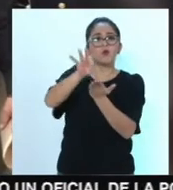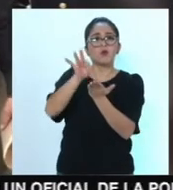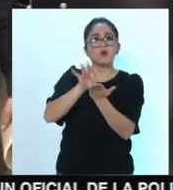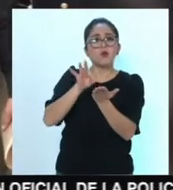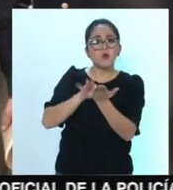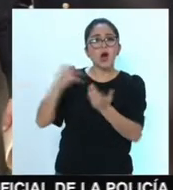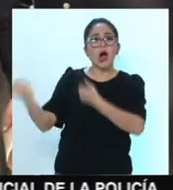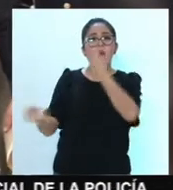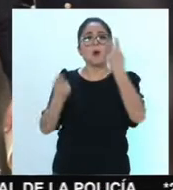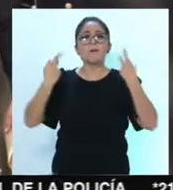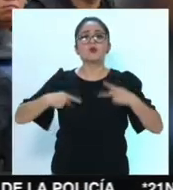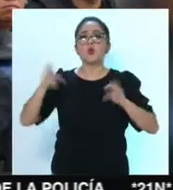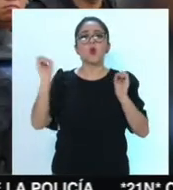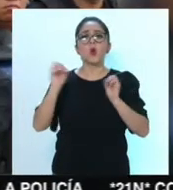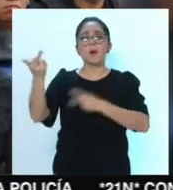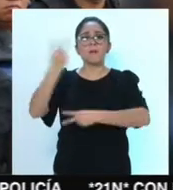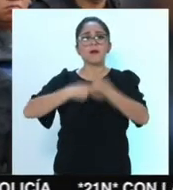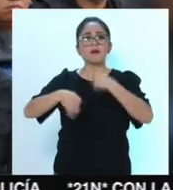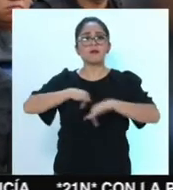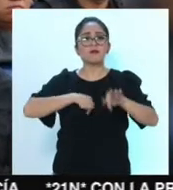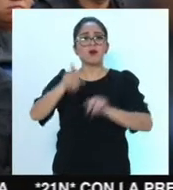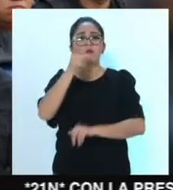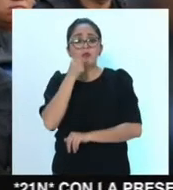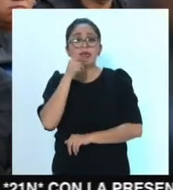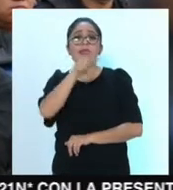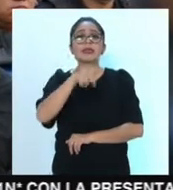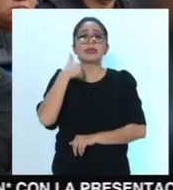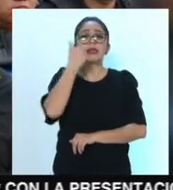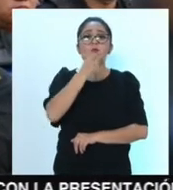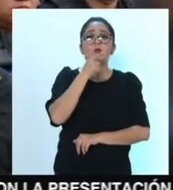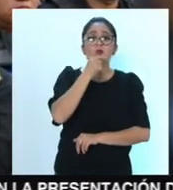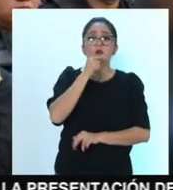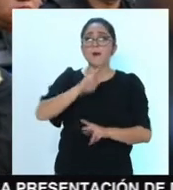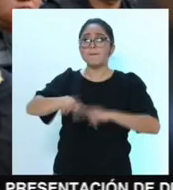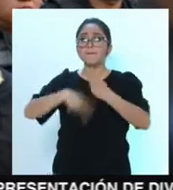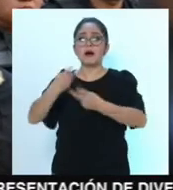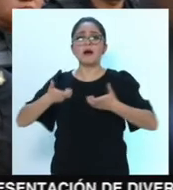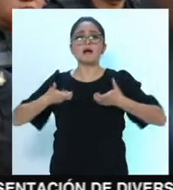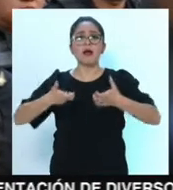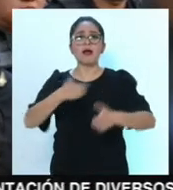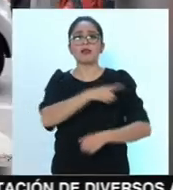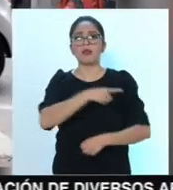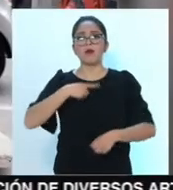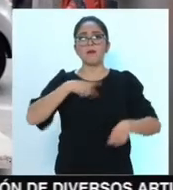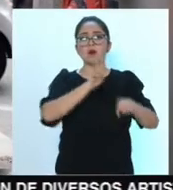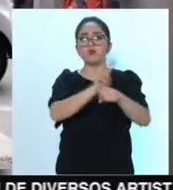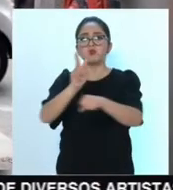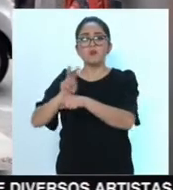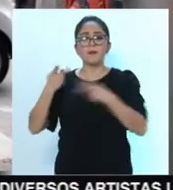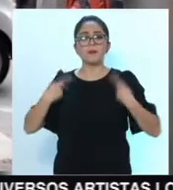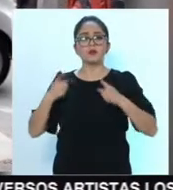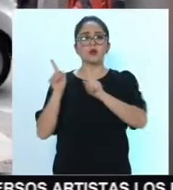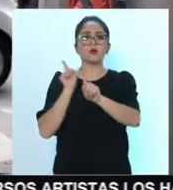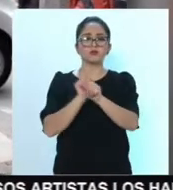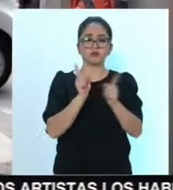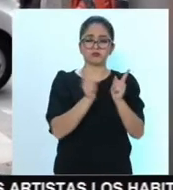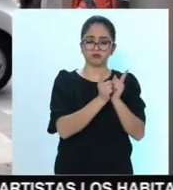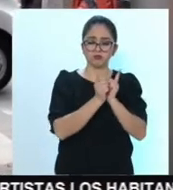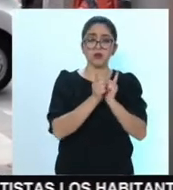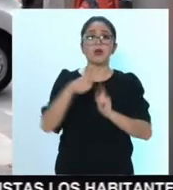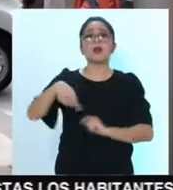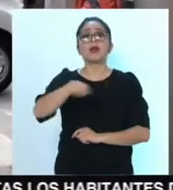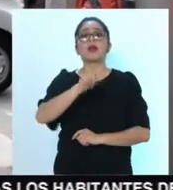niveles de ausentismo, pues se busca que los elementos regresen a las calles y sean más cercanos a la gente. En sus visitas, la doctora